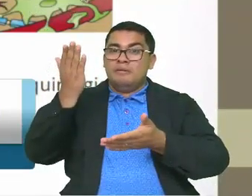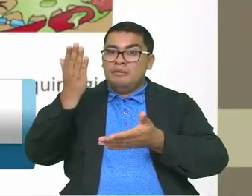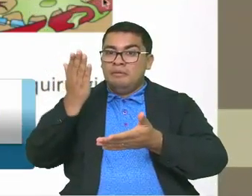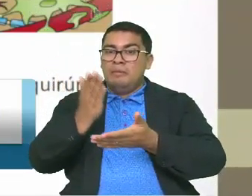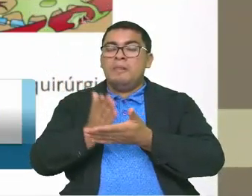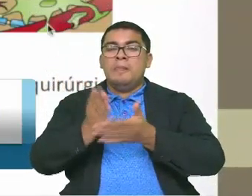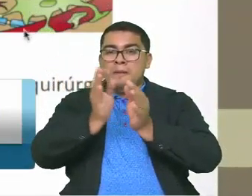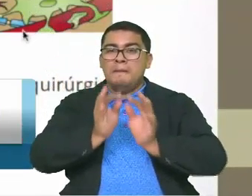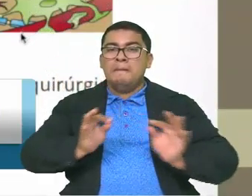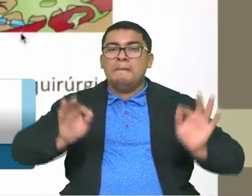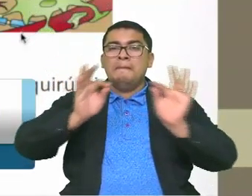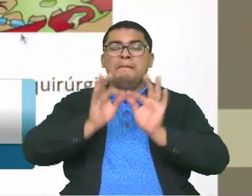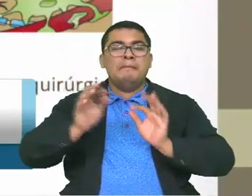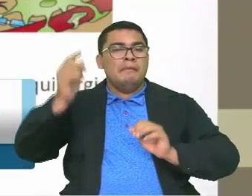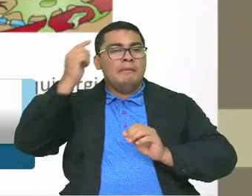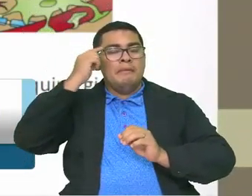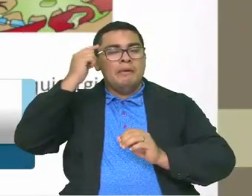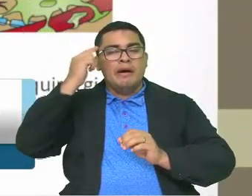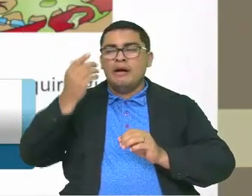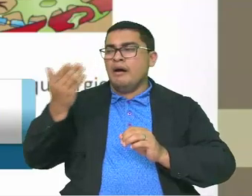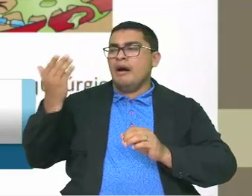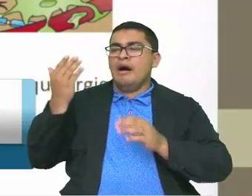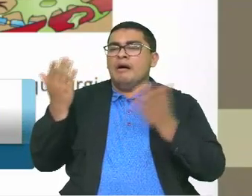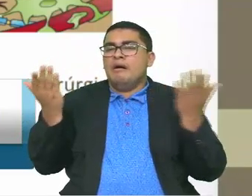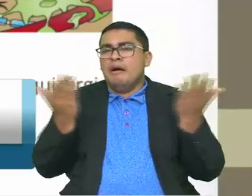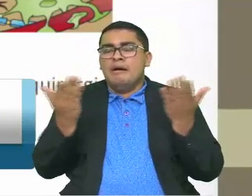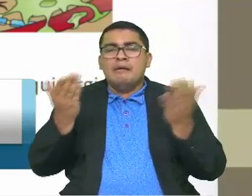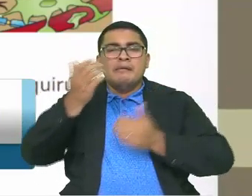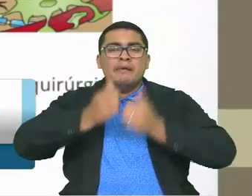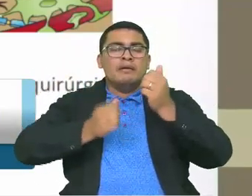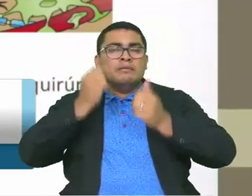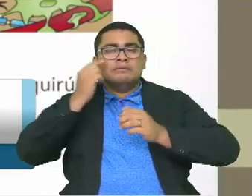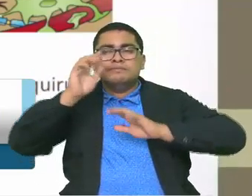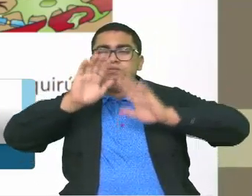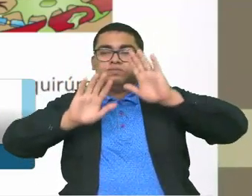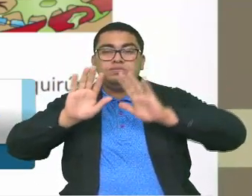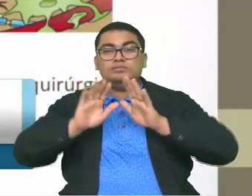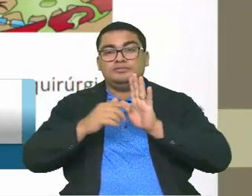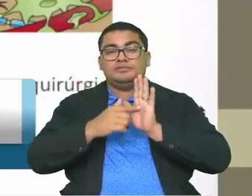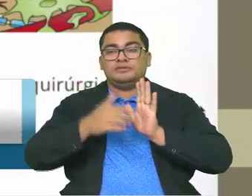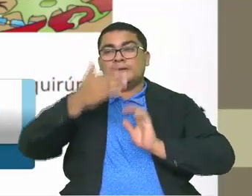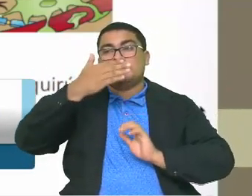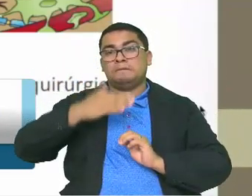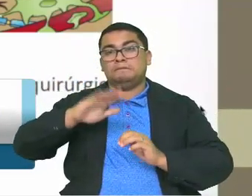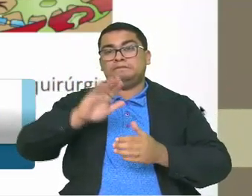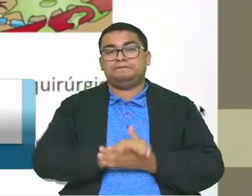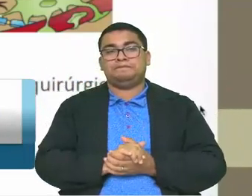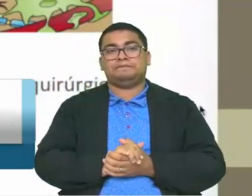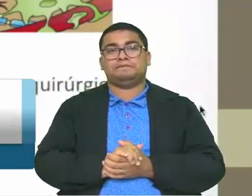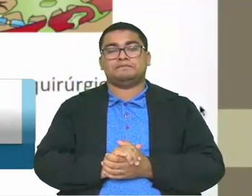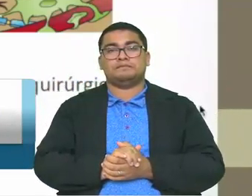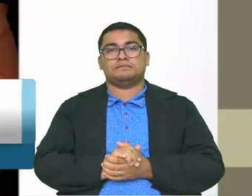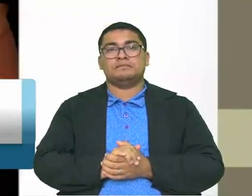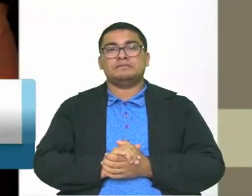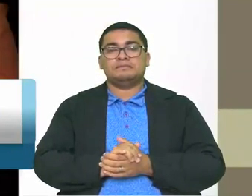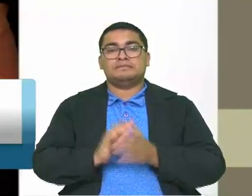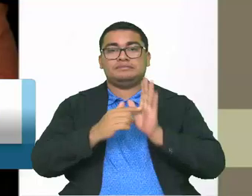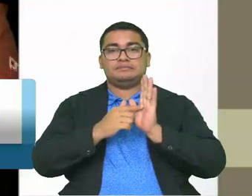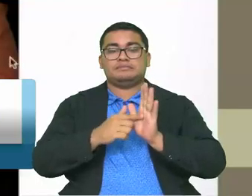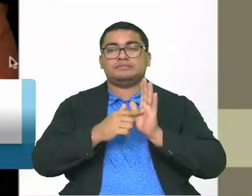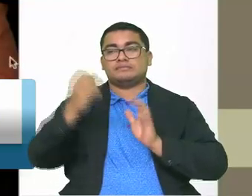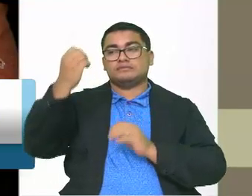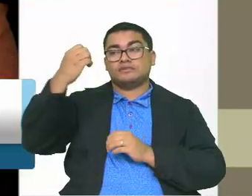para ir haciendo el abordaje. Hay que tener muy en consideración que la anamnesis, la historia clínica, lo que nosotros nos preguntamos al paciente y lo que el paciente nos refiere, es